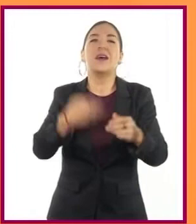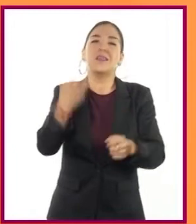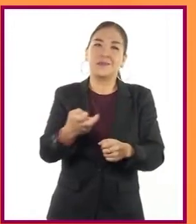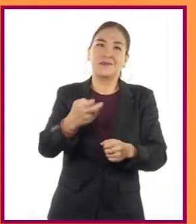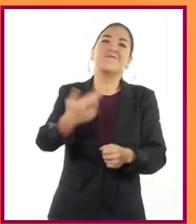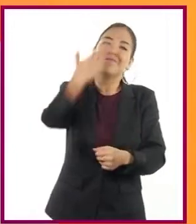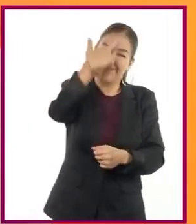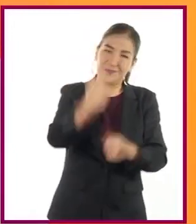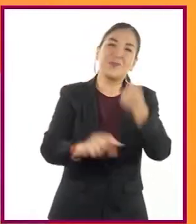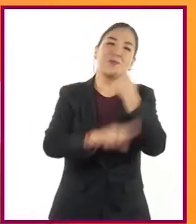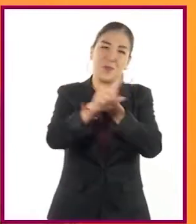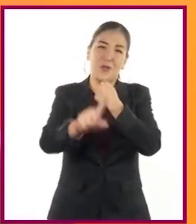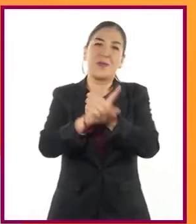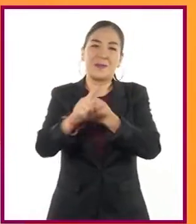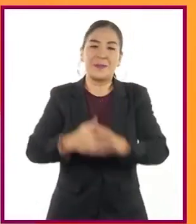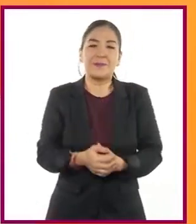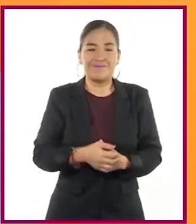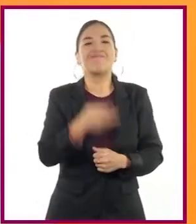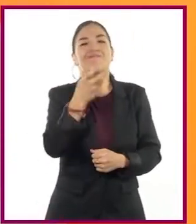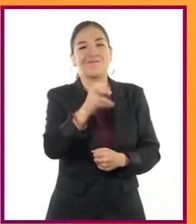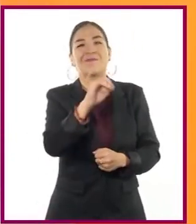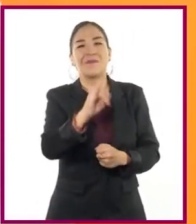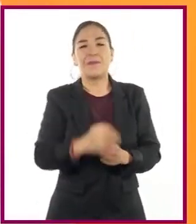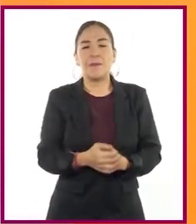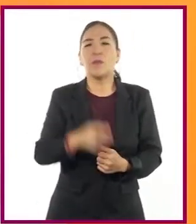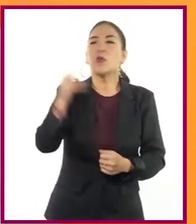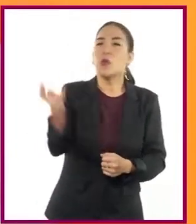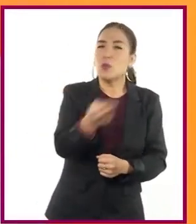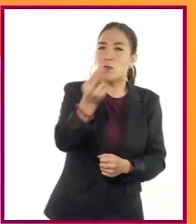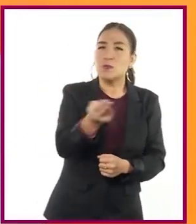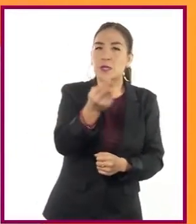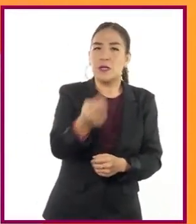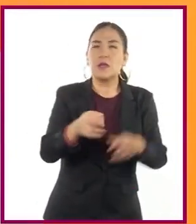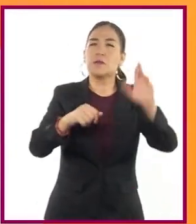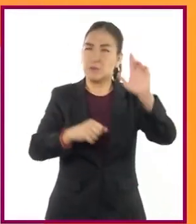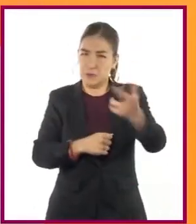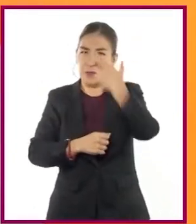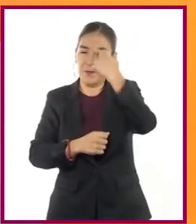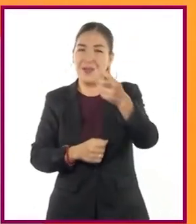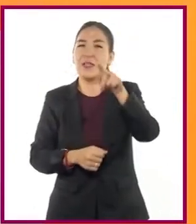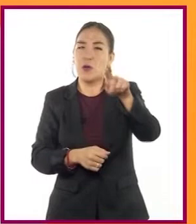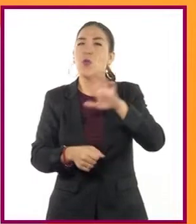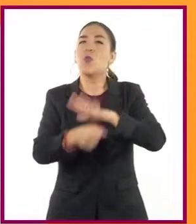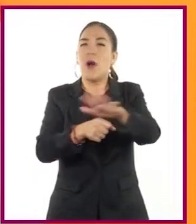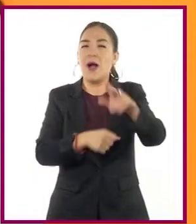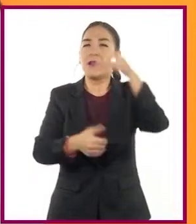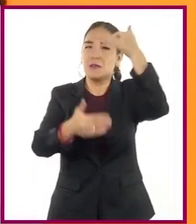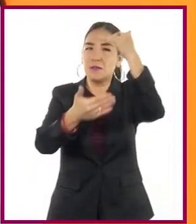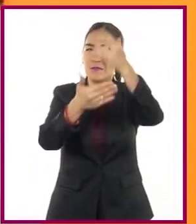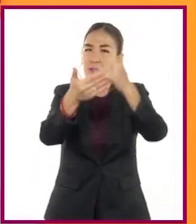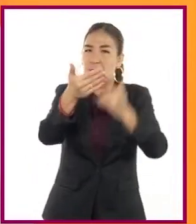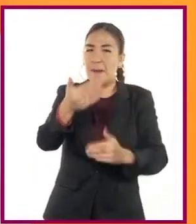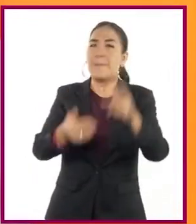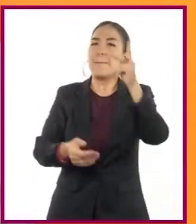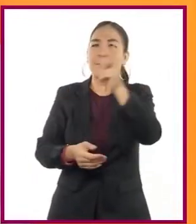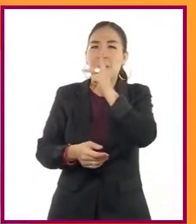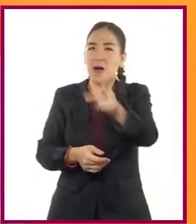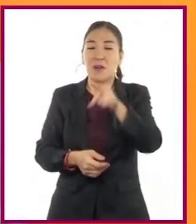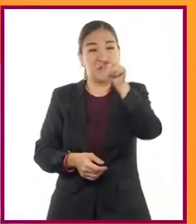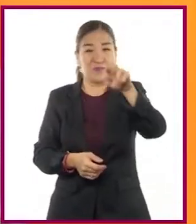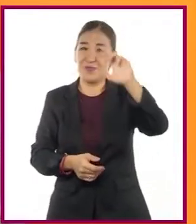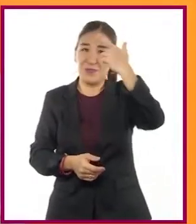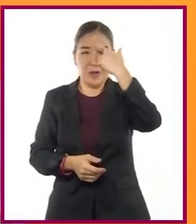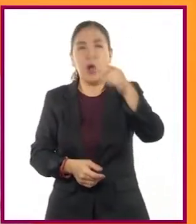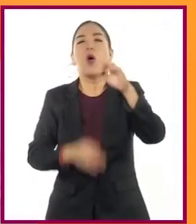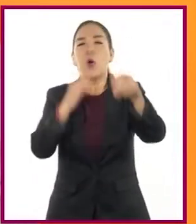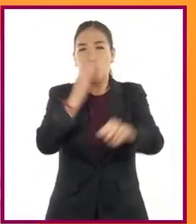problema. Así es. ¿Ustedes, jóvenes, recuerdan estos conceptos? Si no los recuerdan, vamos